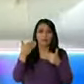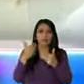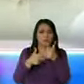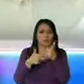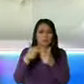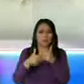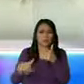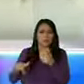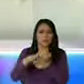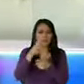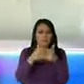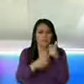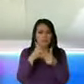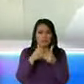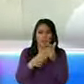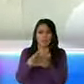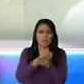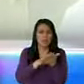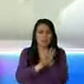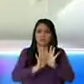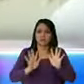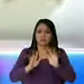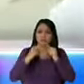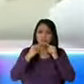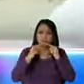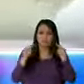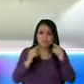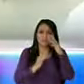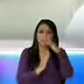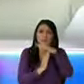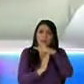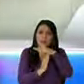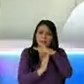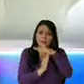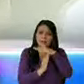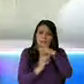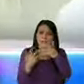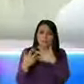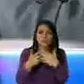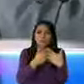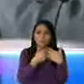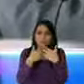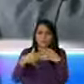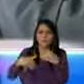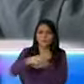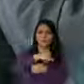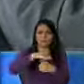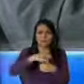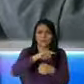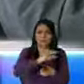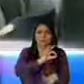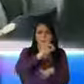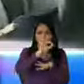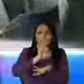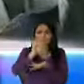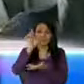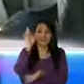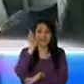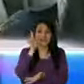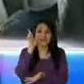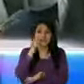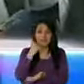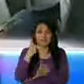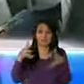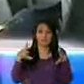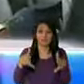tipo de llamados a la violencia, un mensaje de paz, un mensaje de democracia. Los dirigentes de esta organización aseguraron que